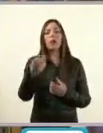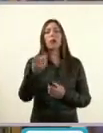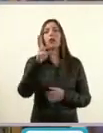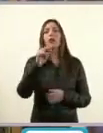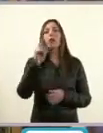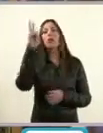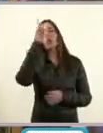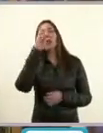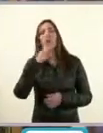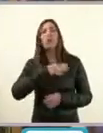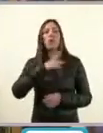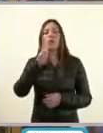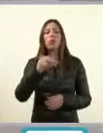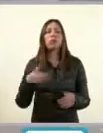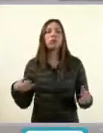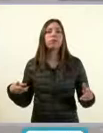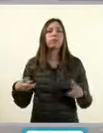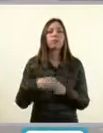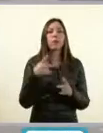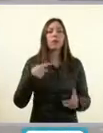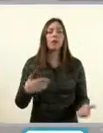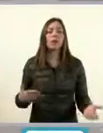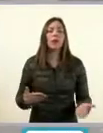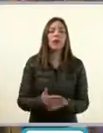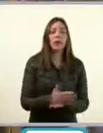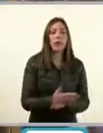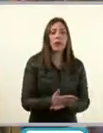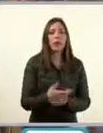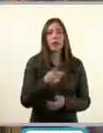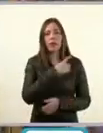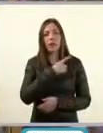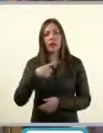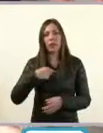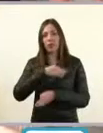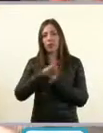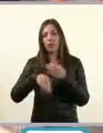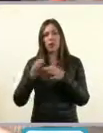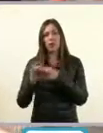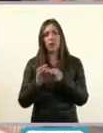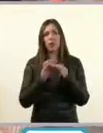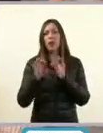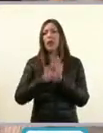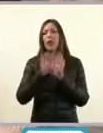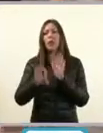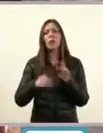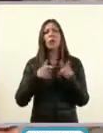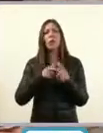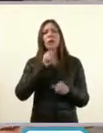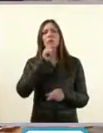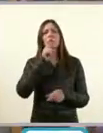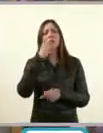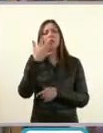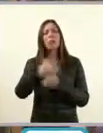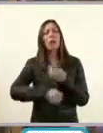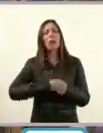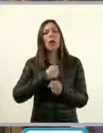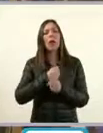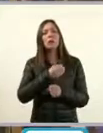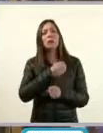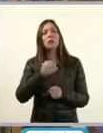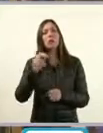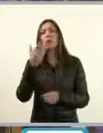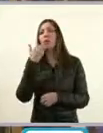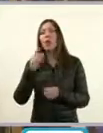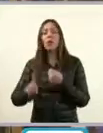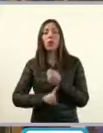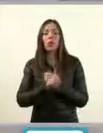Ya no. Ya se interrumpió. Por eso tienen que conjugarse. Pero si ya todos pasaron esos los 5 elementos. años que dijiste, sí. Ahí sí. Ahí sí, pero es mediante